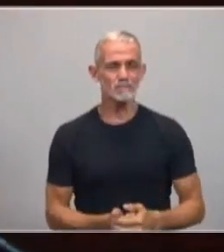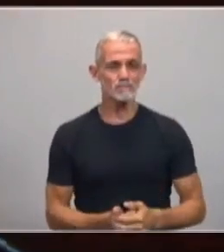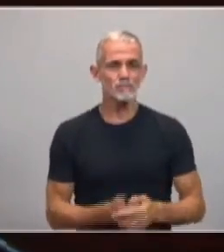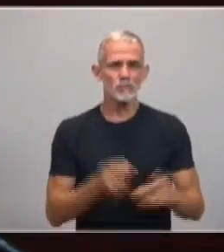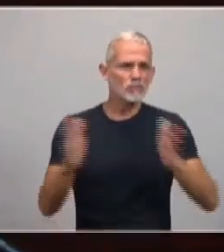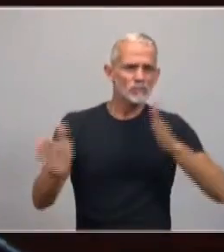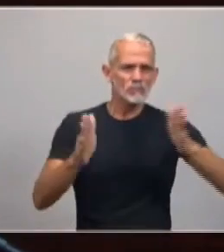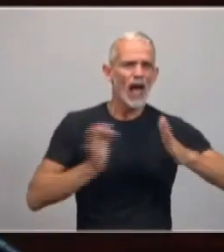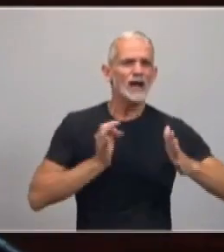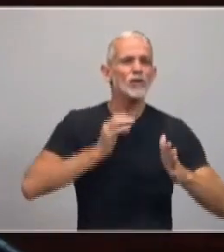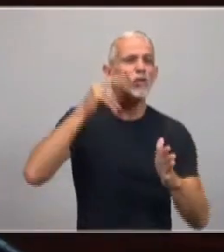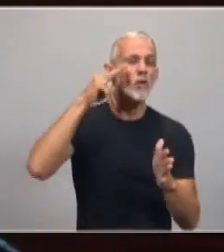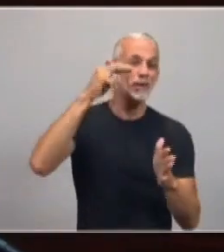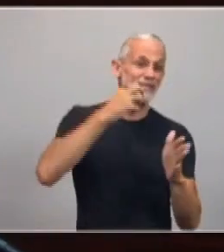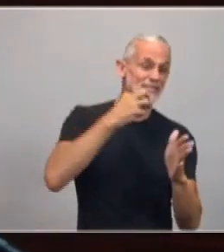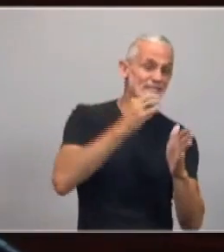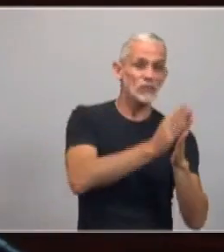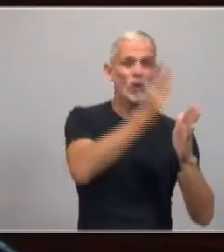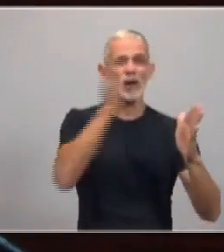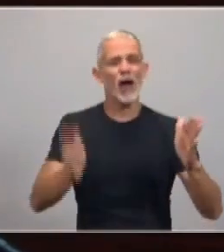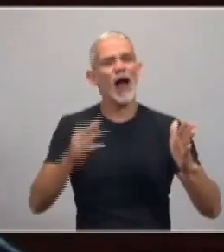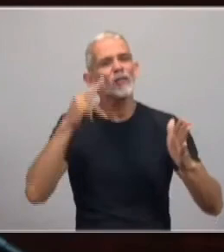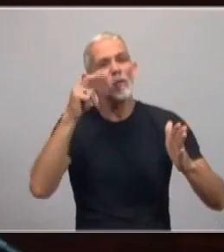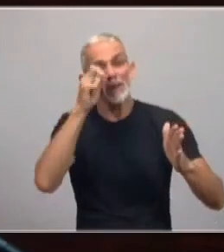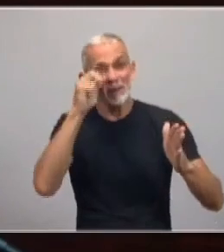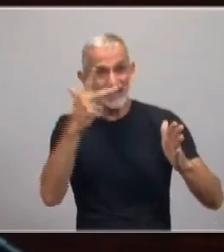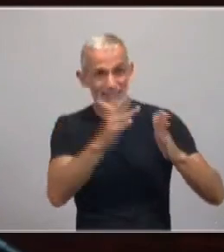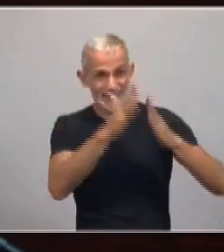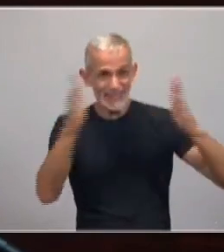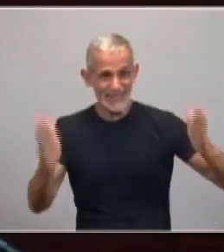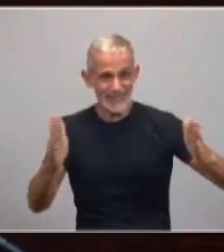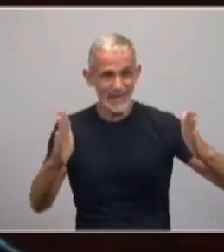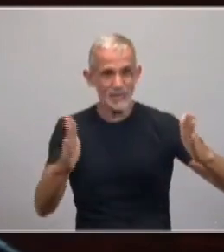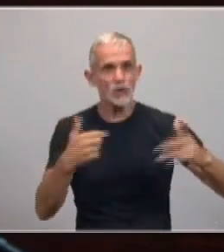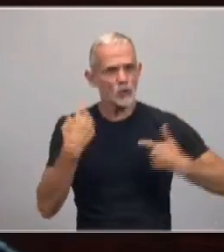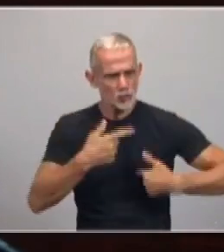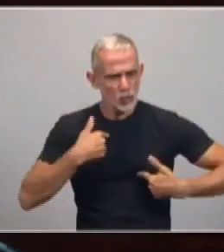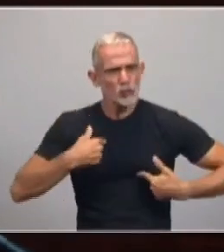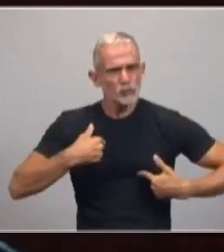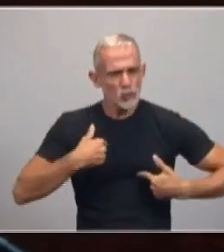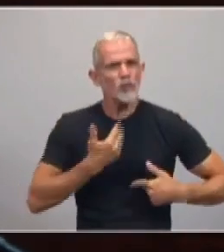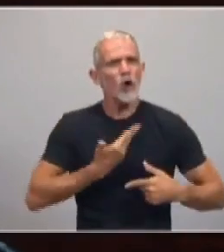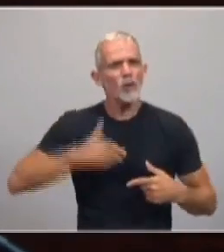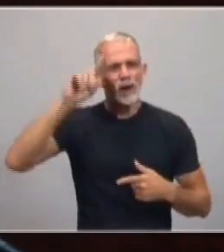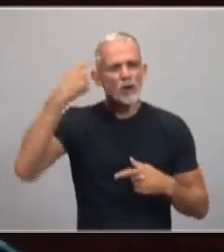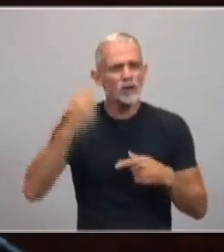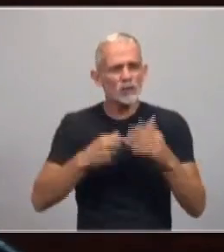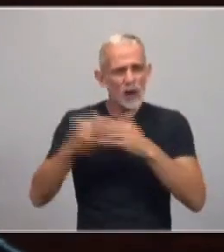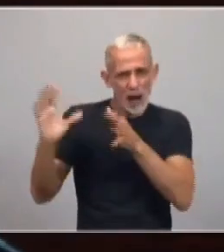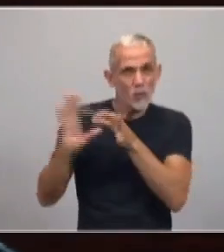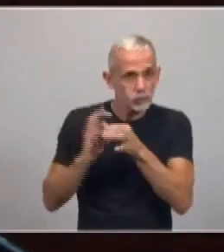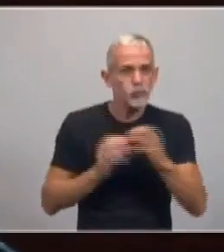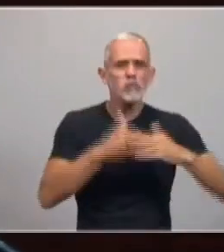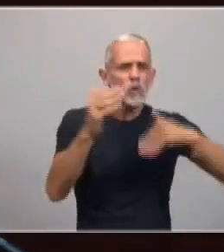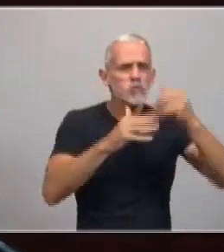Entre 2019 y 2023 finalizamos, junto con el Gobierno Nacional,